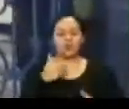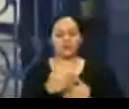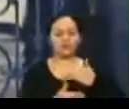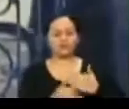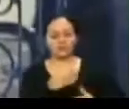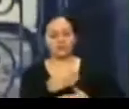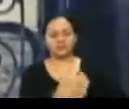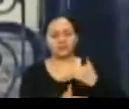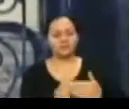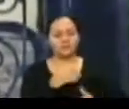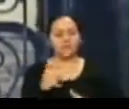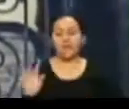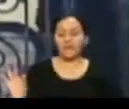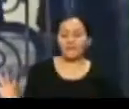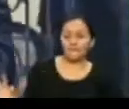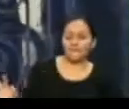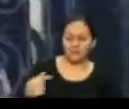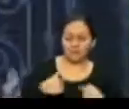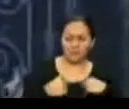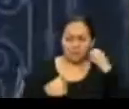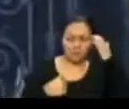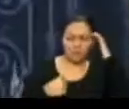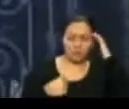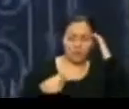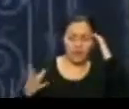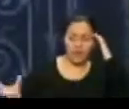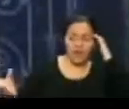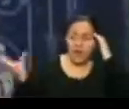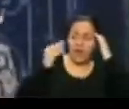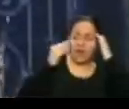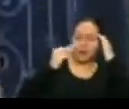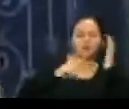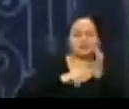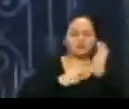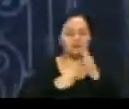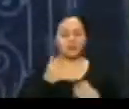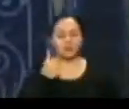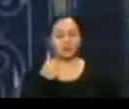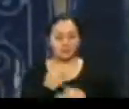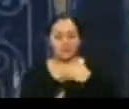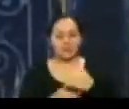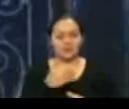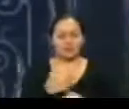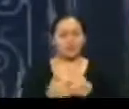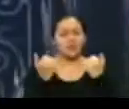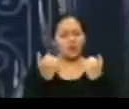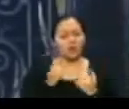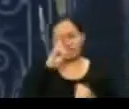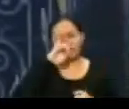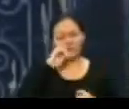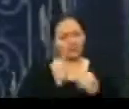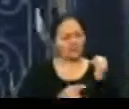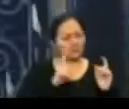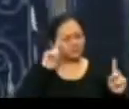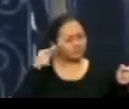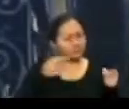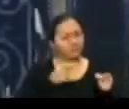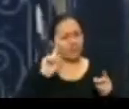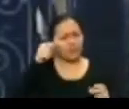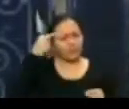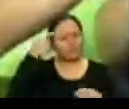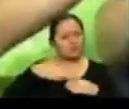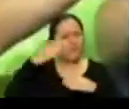fondo. Estamos cambiando este país. Por fin hay un gobierno que representa a las grandes